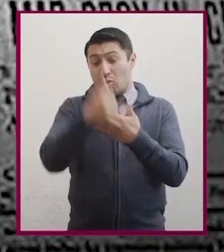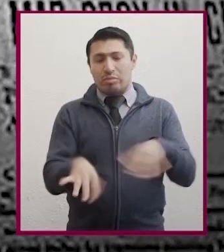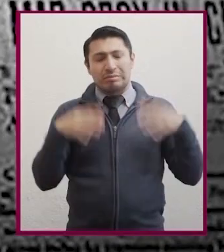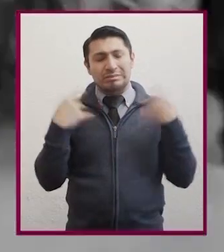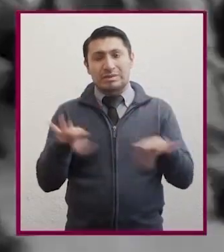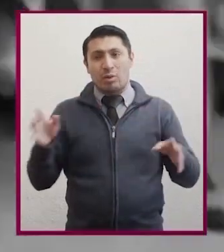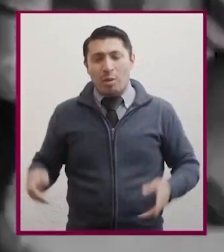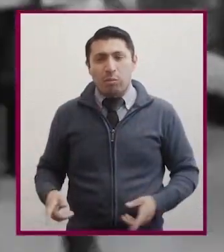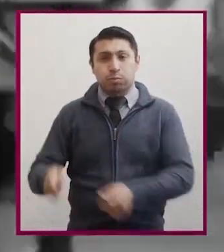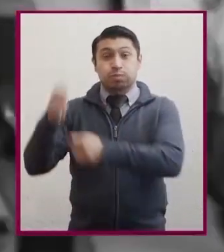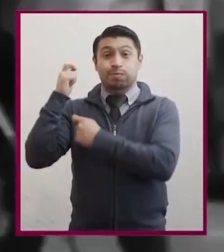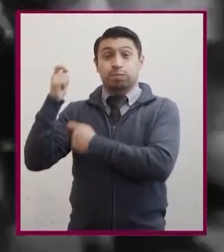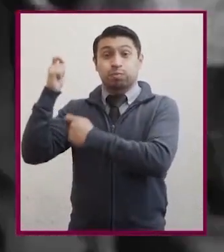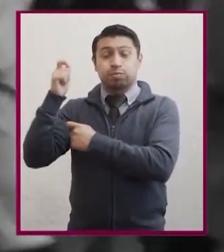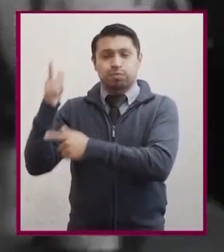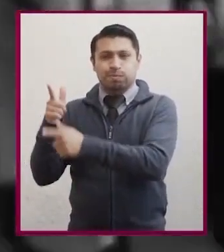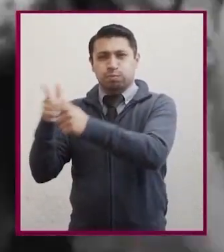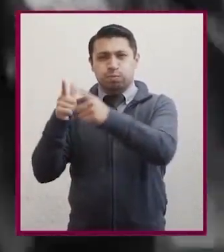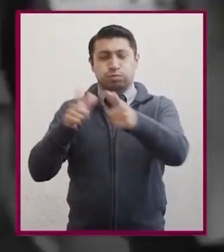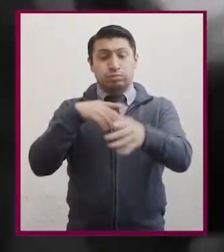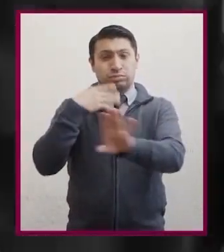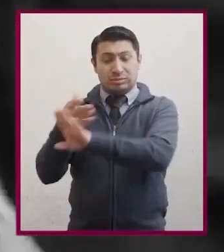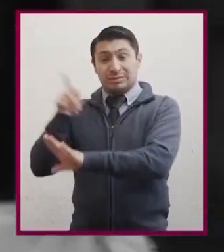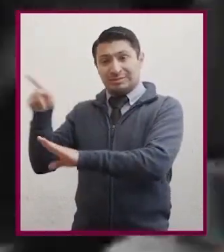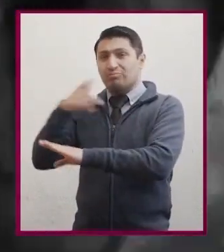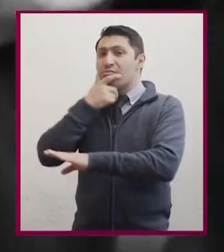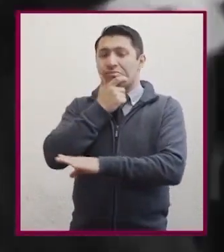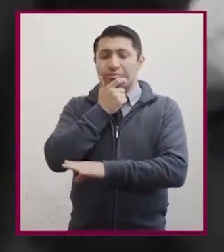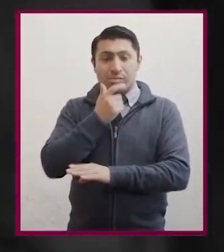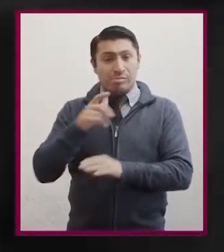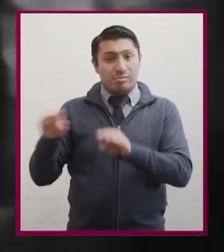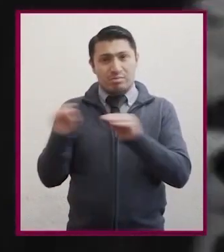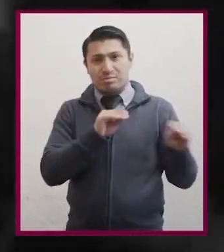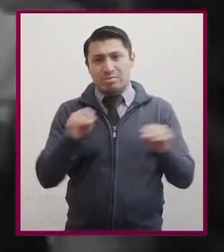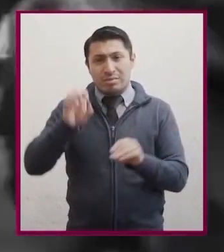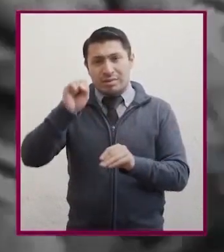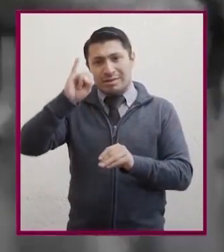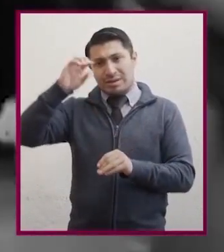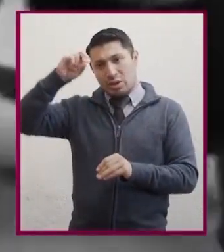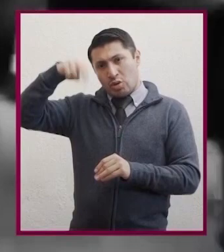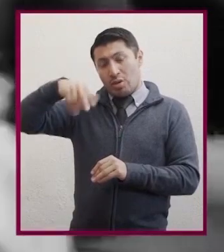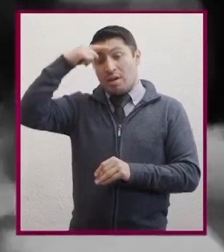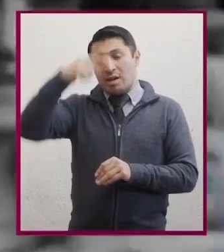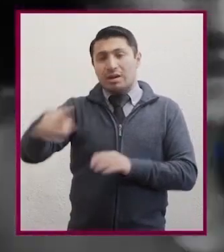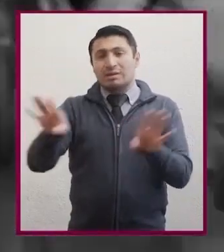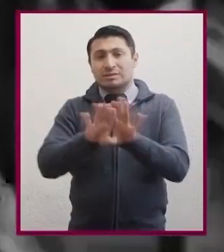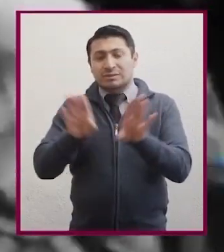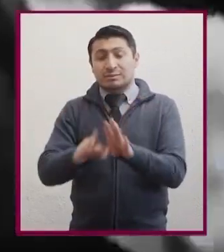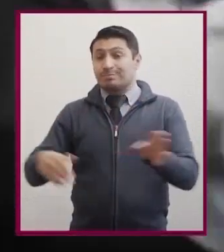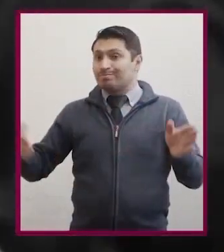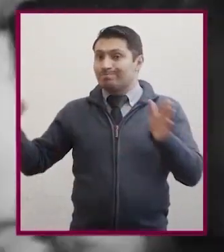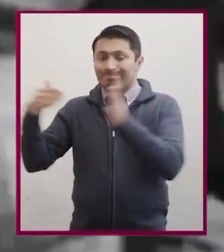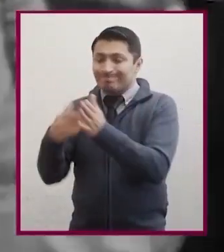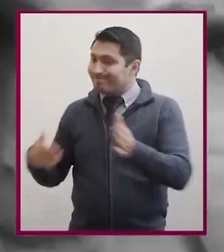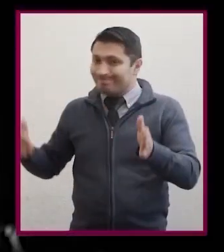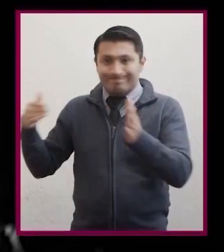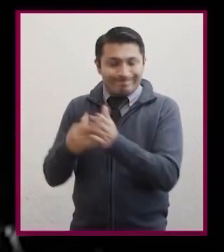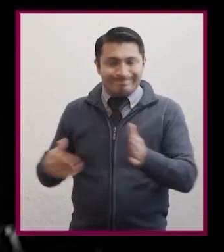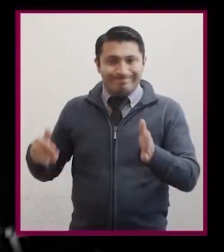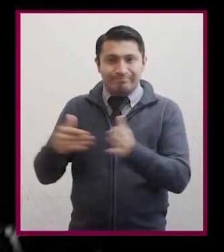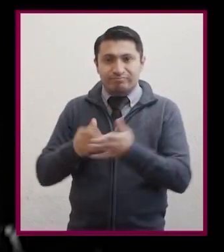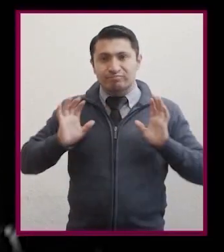se levantaron en armas en contra de los británicos y del movimiento sionista para tratar de impedir la inmigración